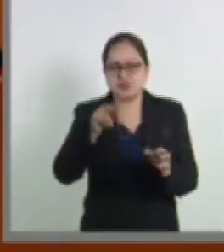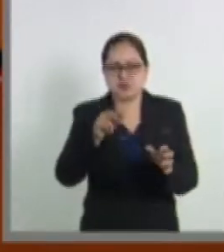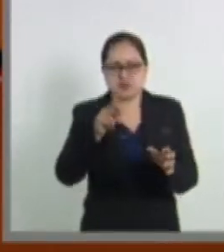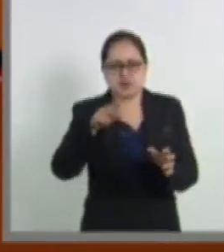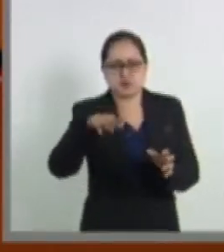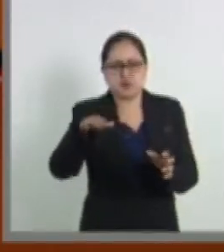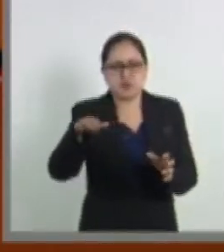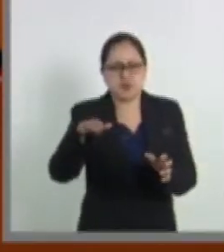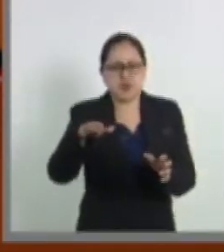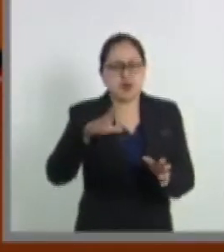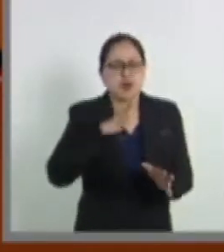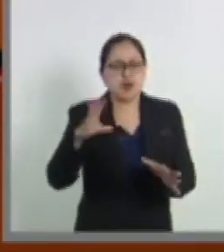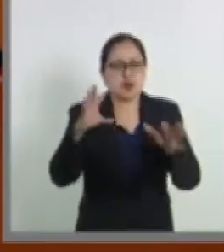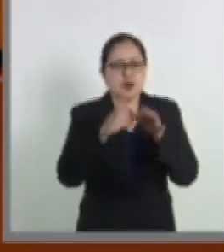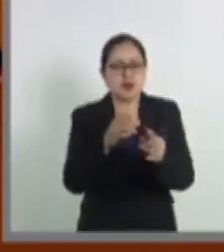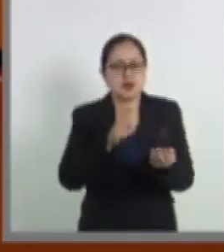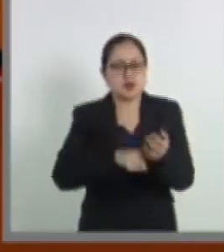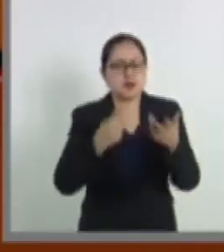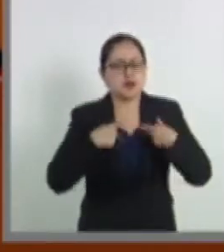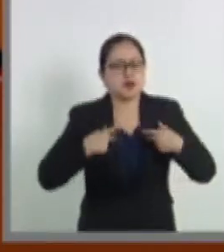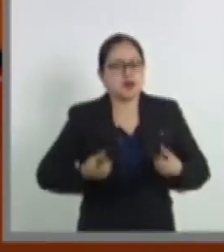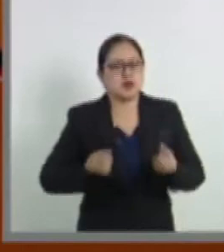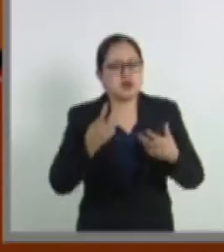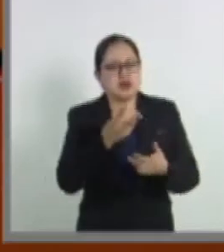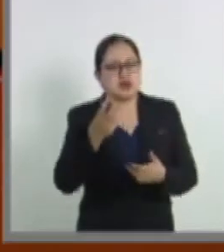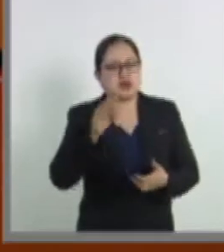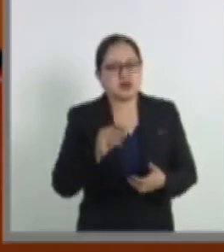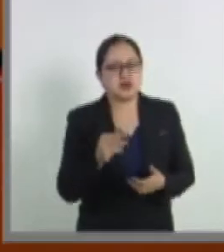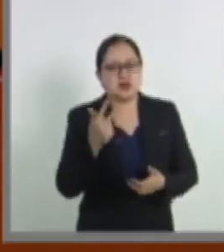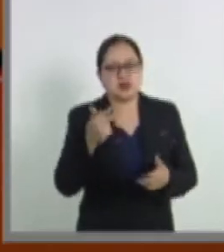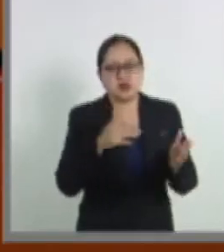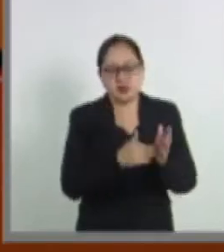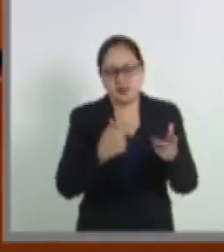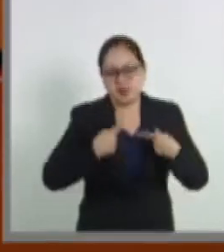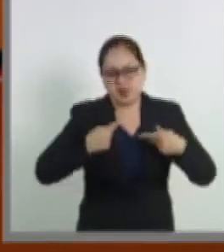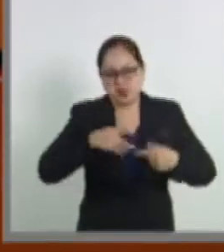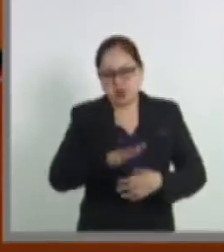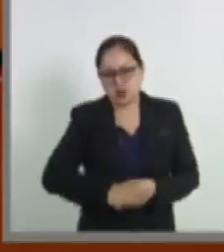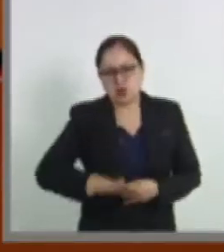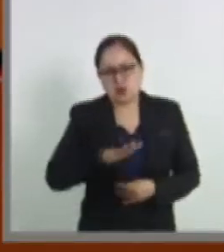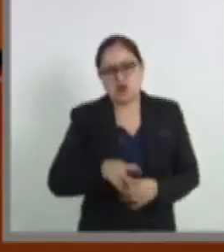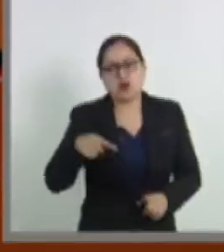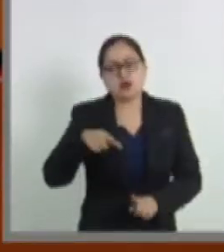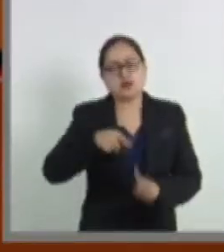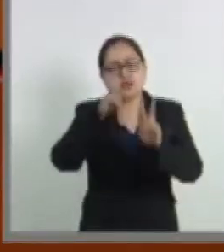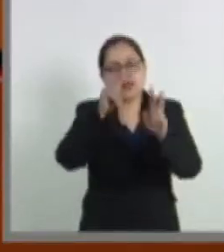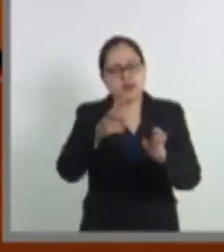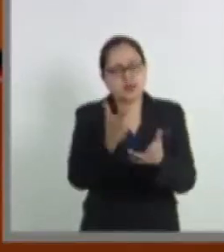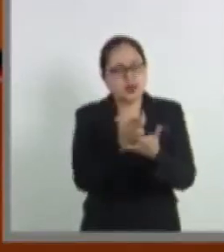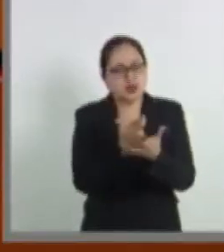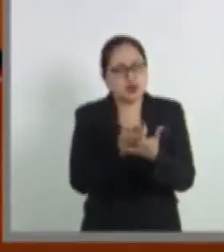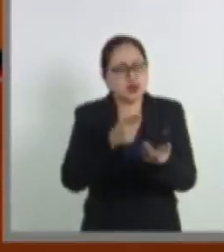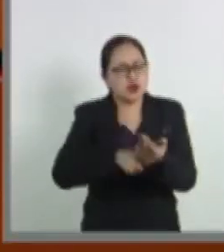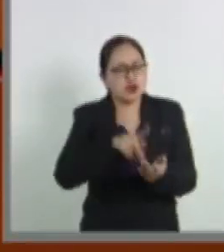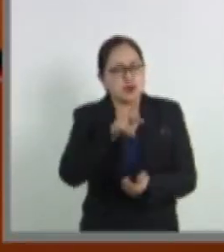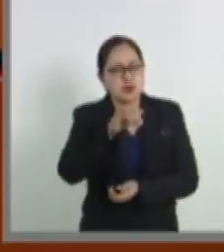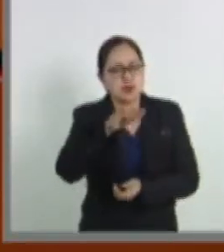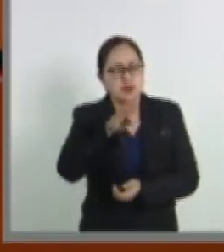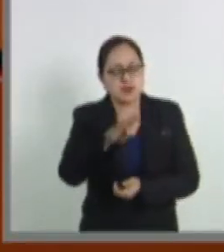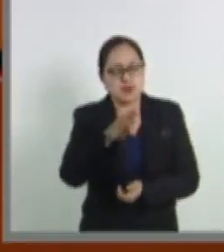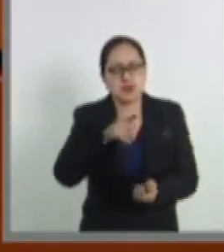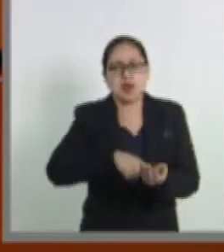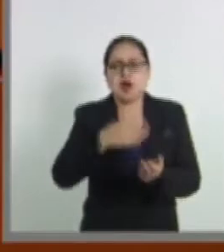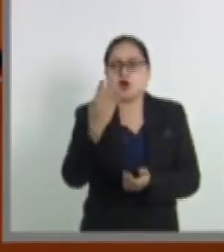cuadrados, que albergan una población de 398.000 habitantes. En el ámbito económico tiene un PIB de